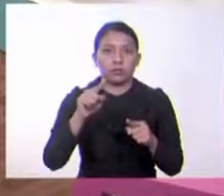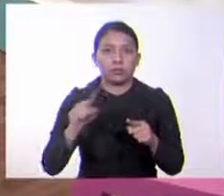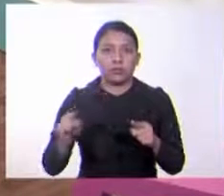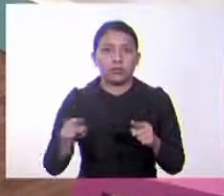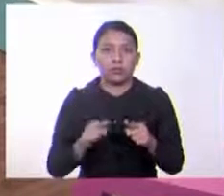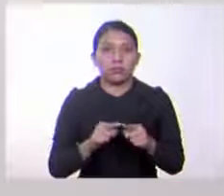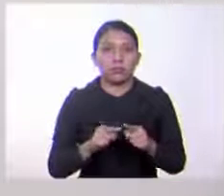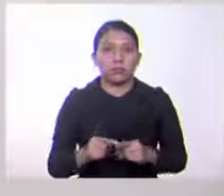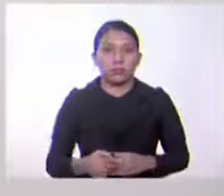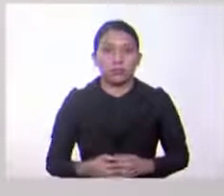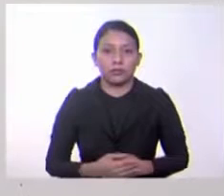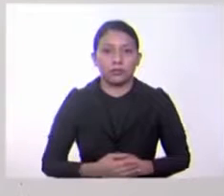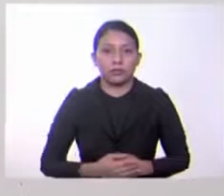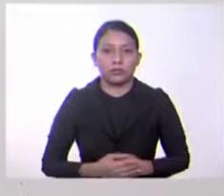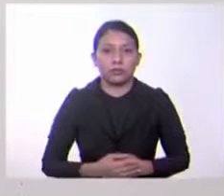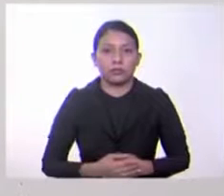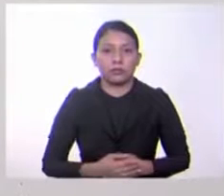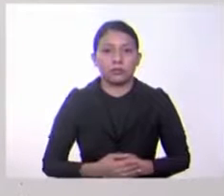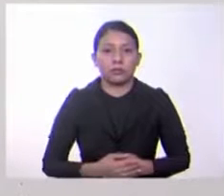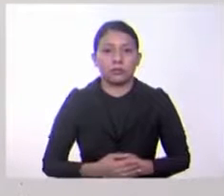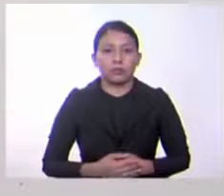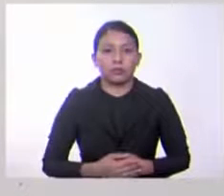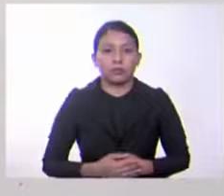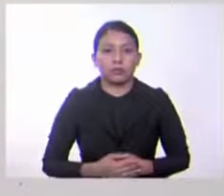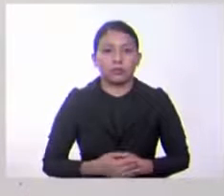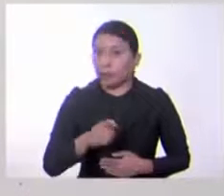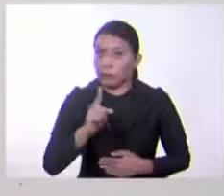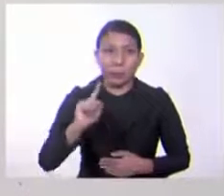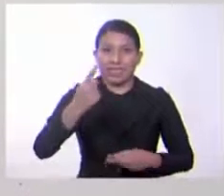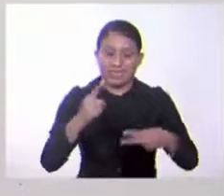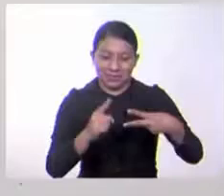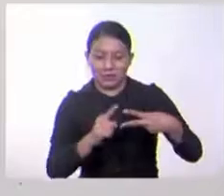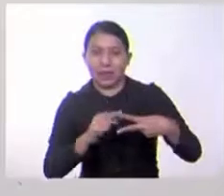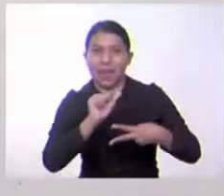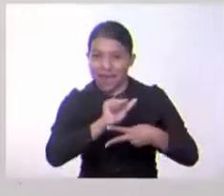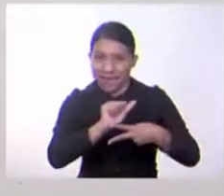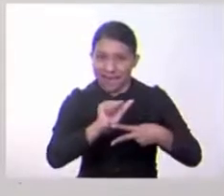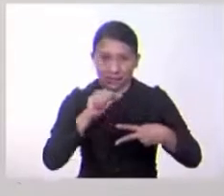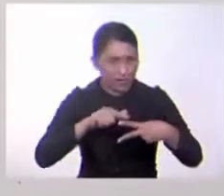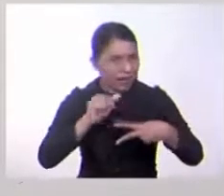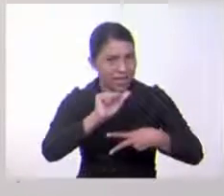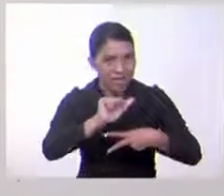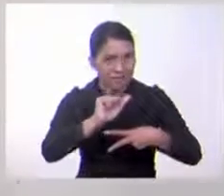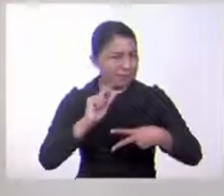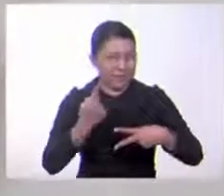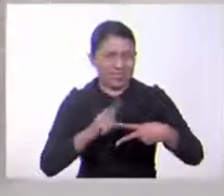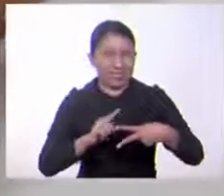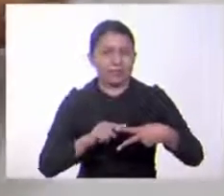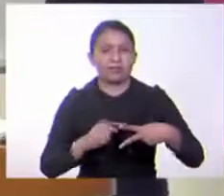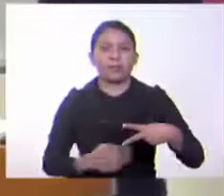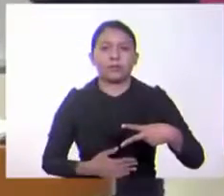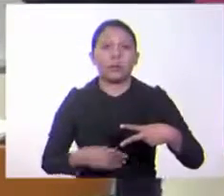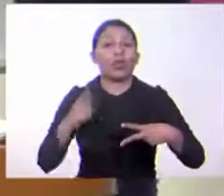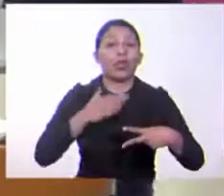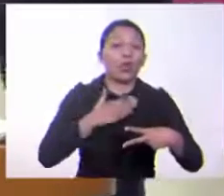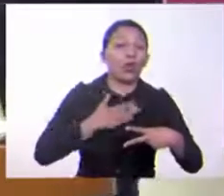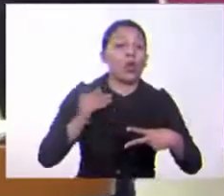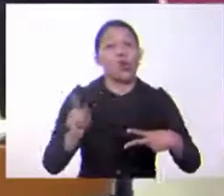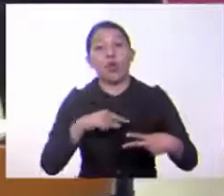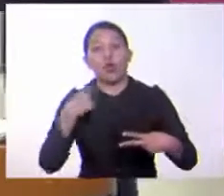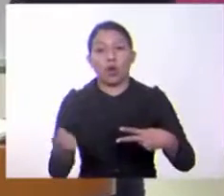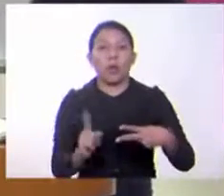Y Esa es la primera condición. esta es la primera condición que voy a colocar. También tengo otra condición que la voy